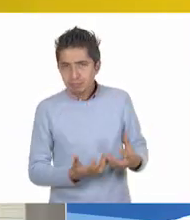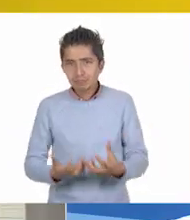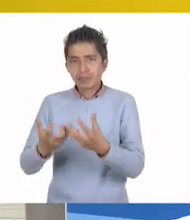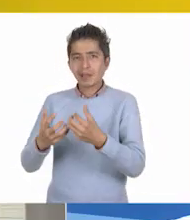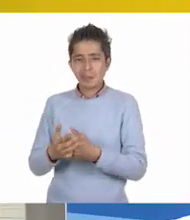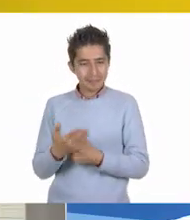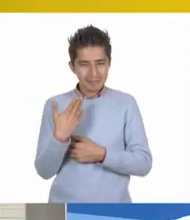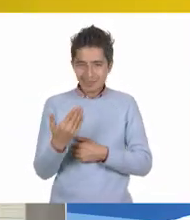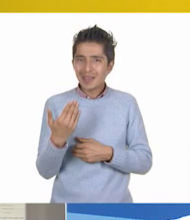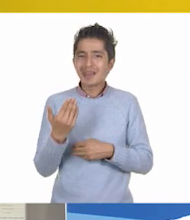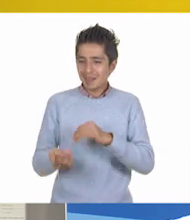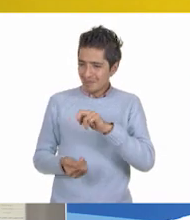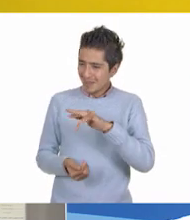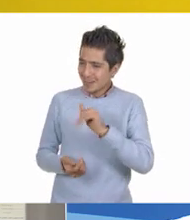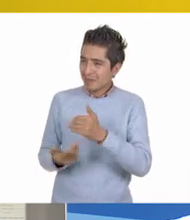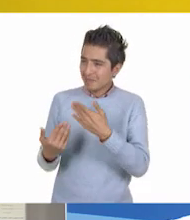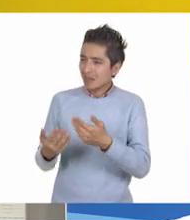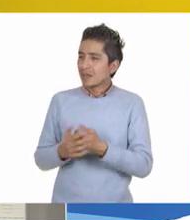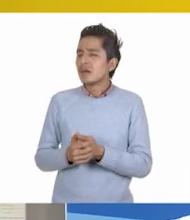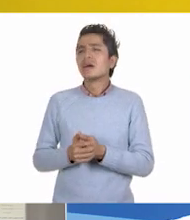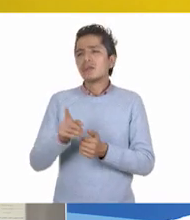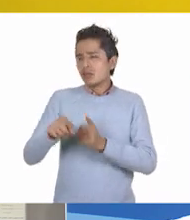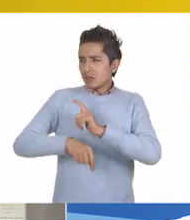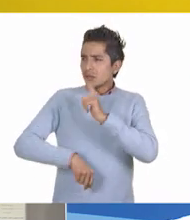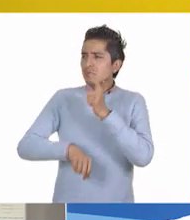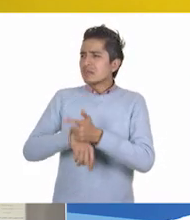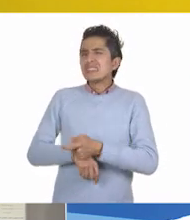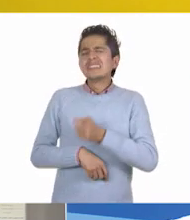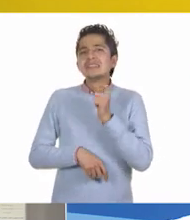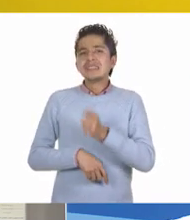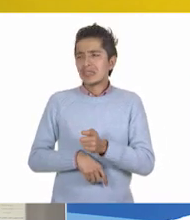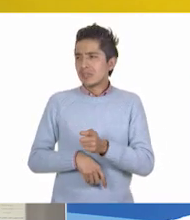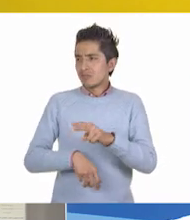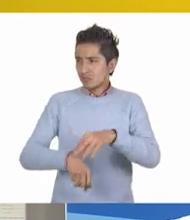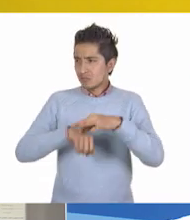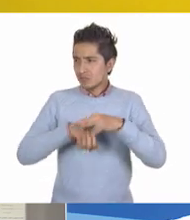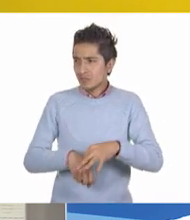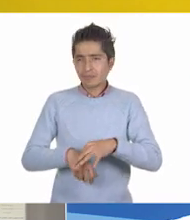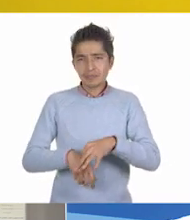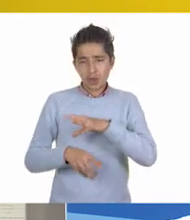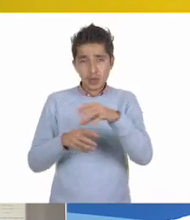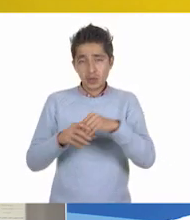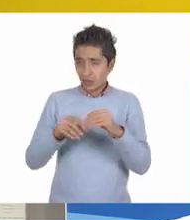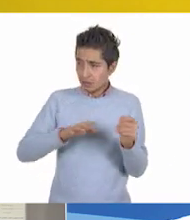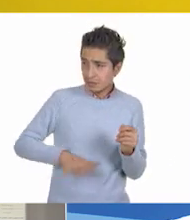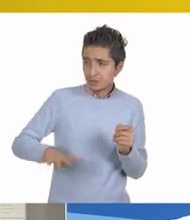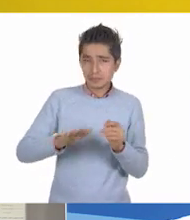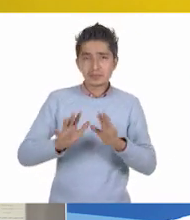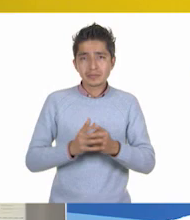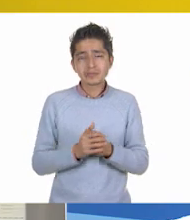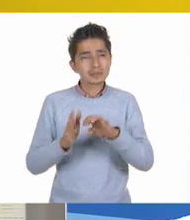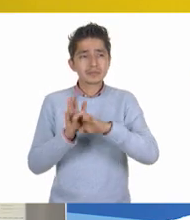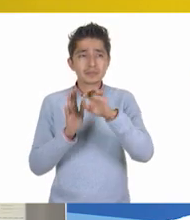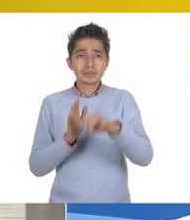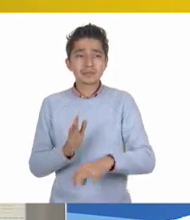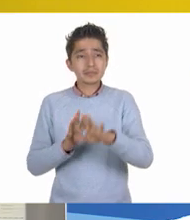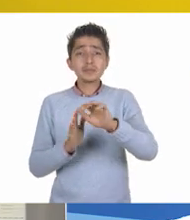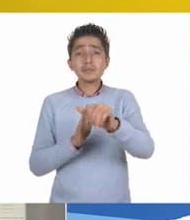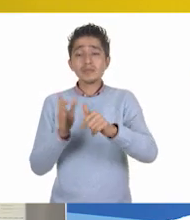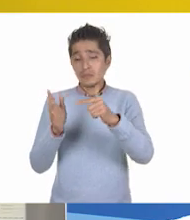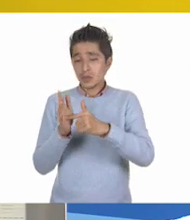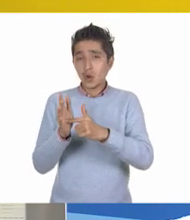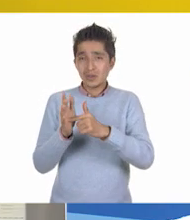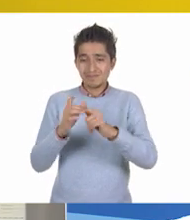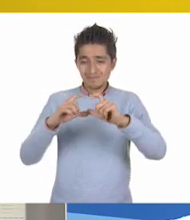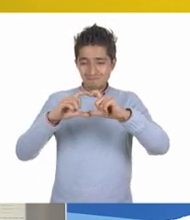bien, María. Si te das cuenta, es una estrategia presente en todo el texto. Por ejemplo, cuando en otro párrafo